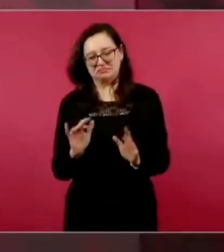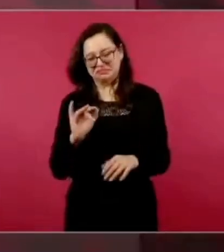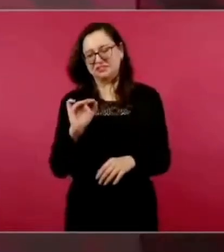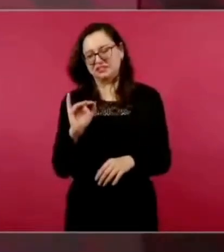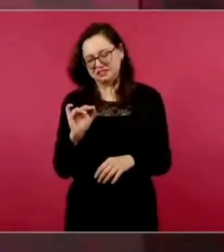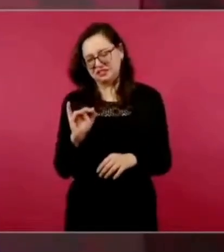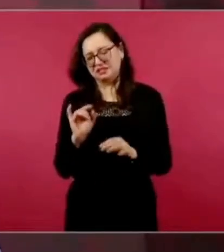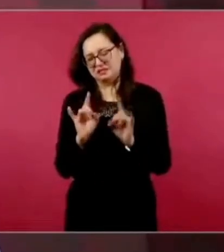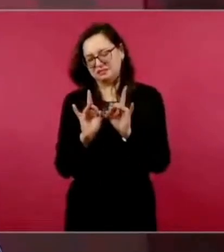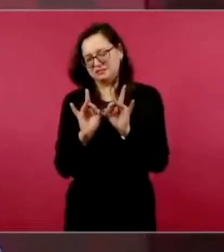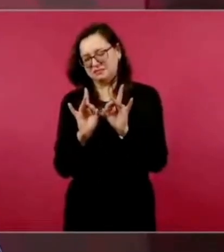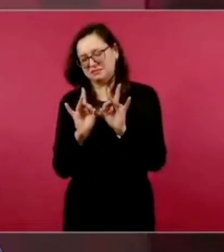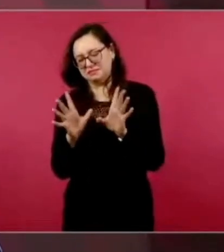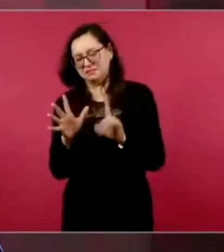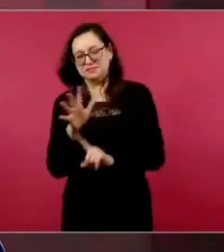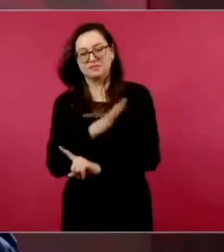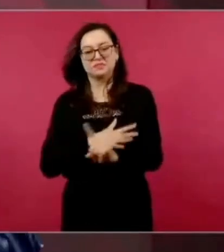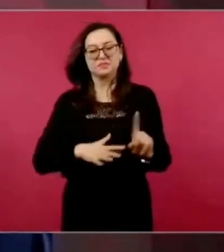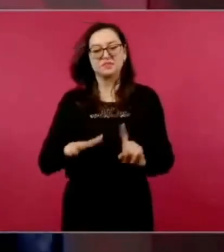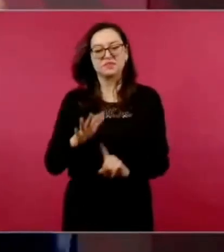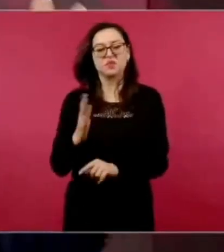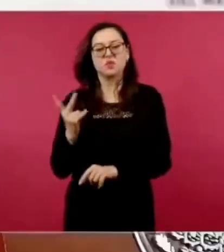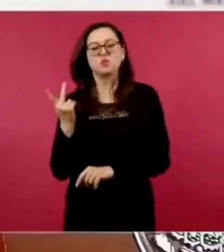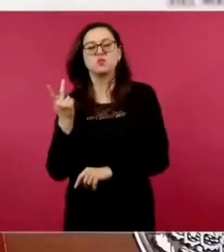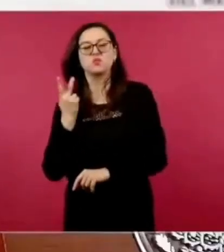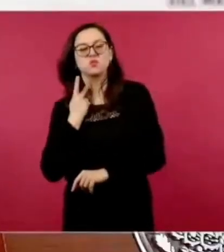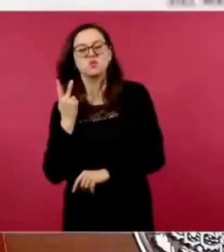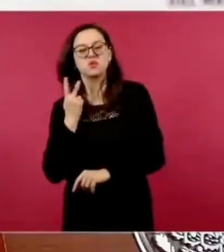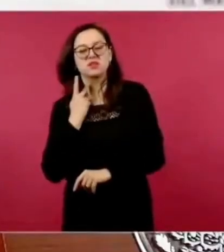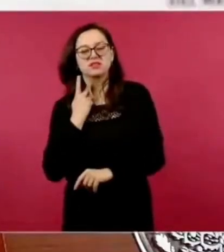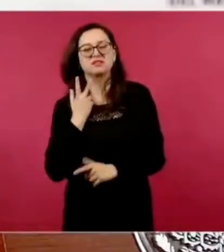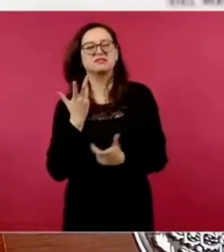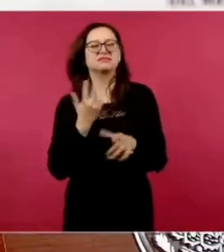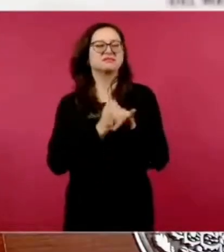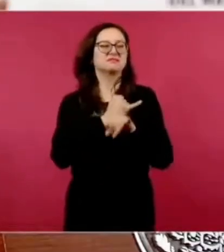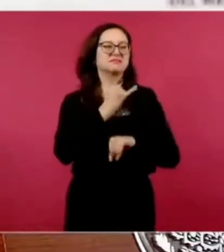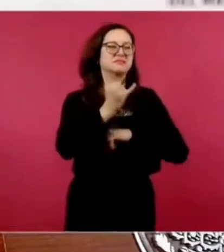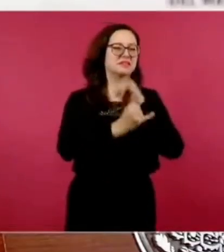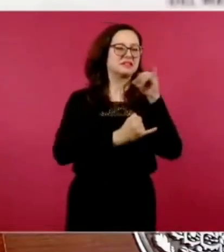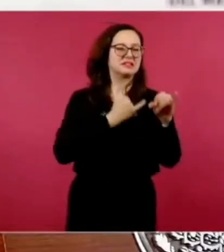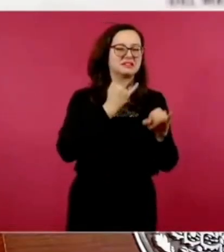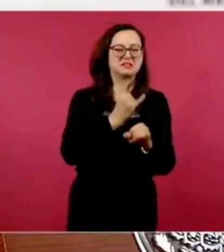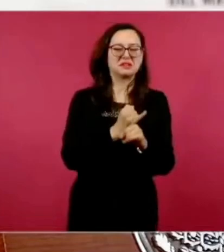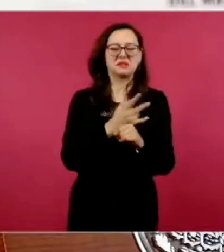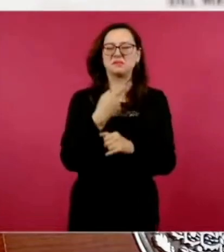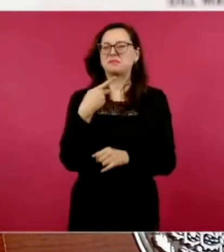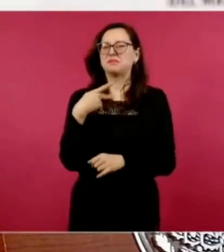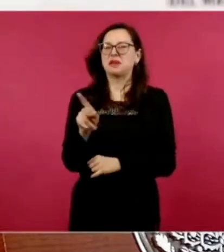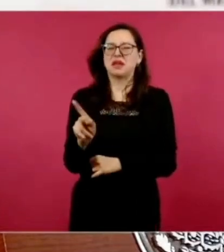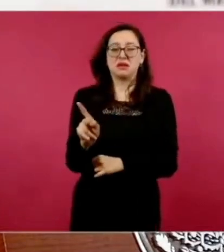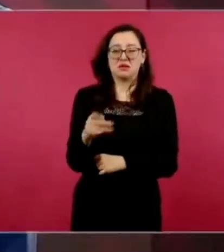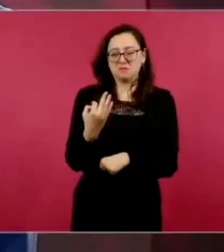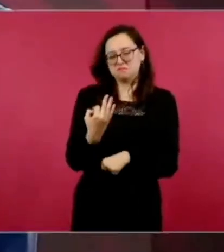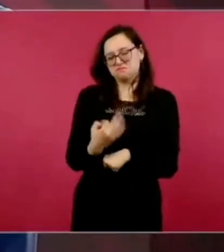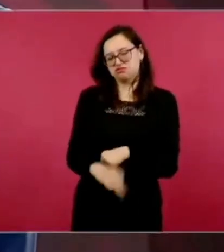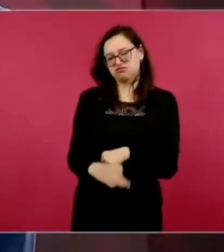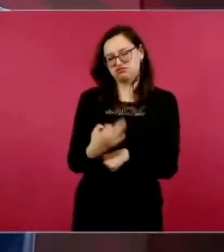con los mercados, pero ni siquiera es algo general.